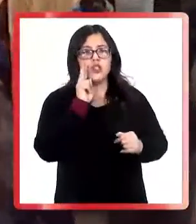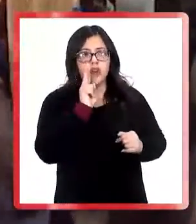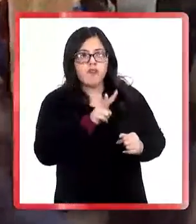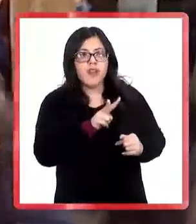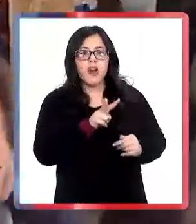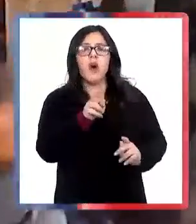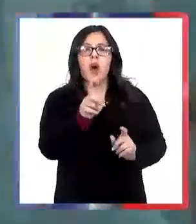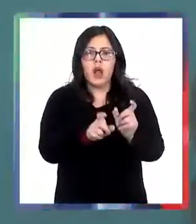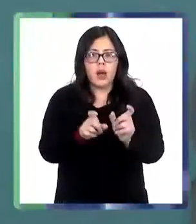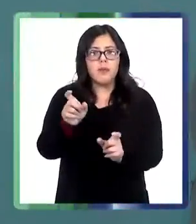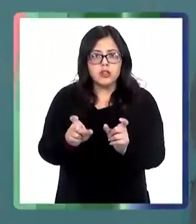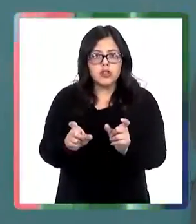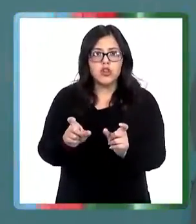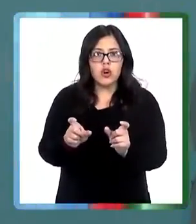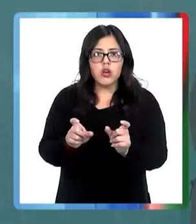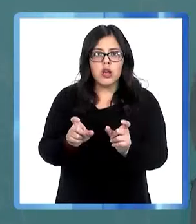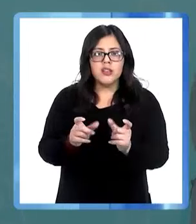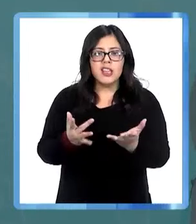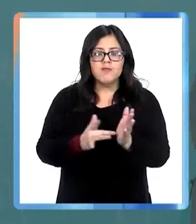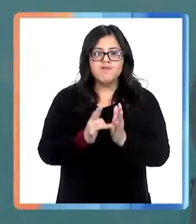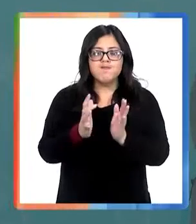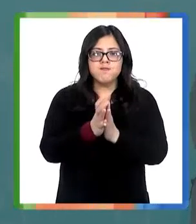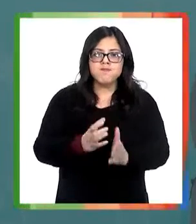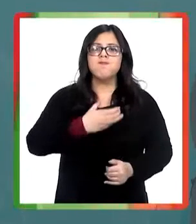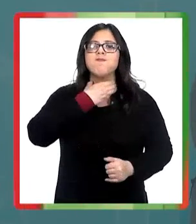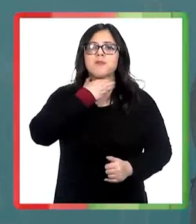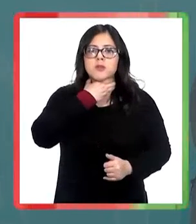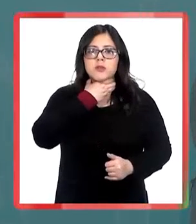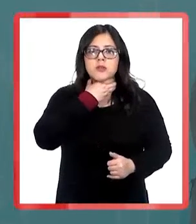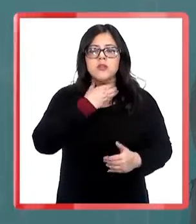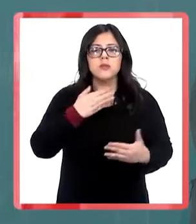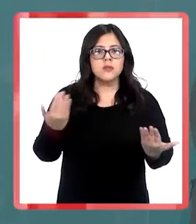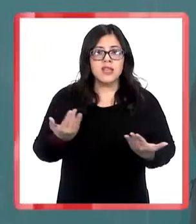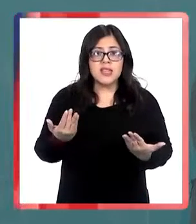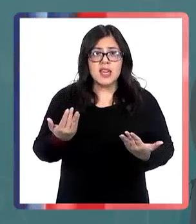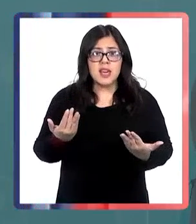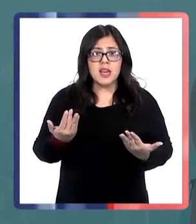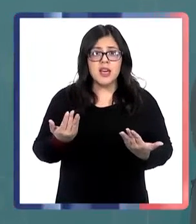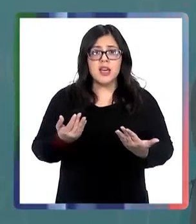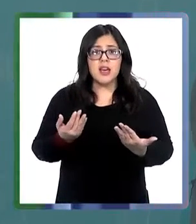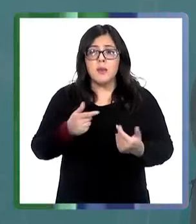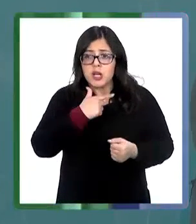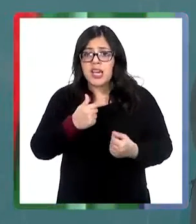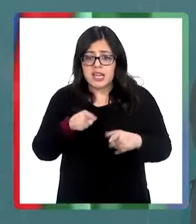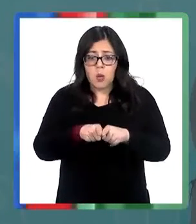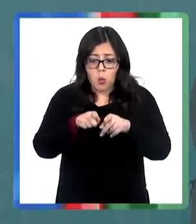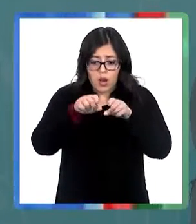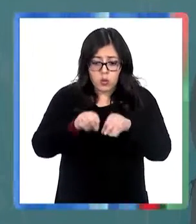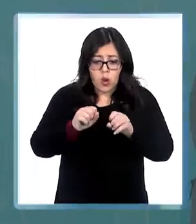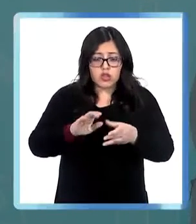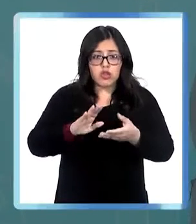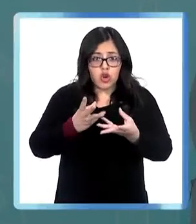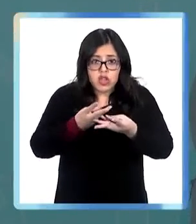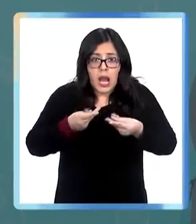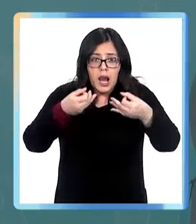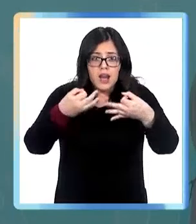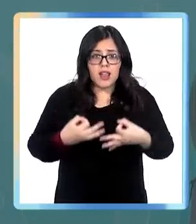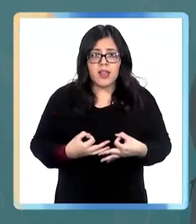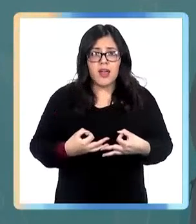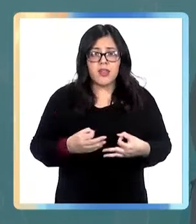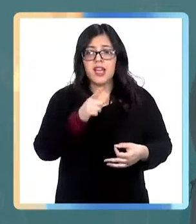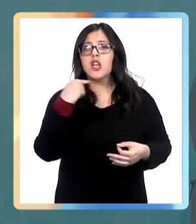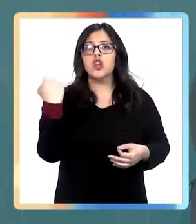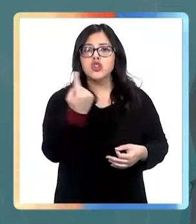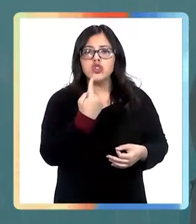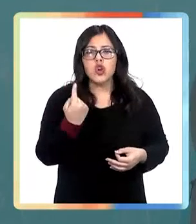Veo permanentemente a la gente que está endeudada por haber aspirado a tener una educación de